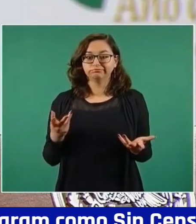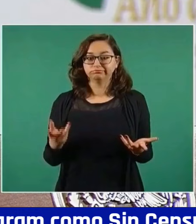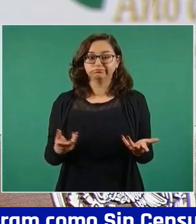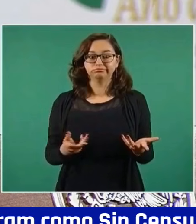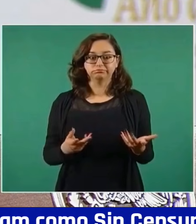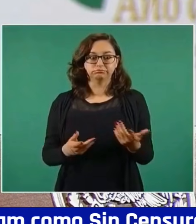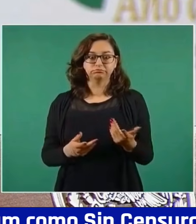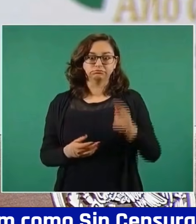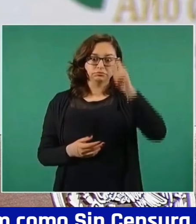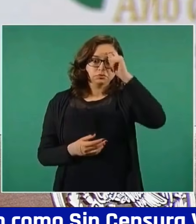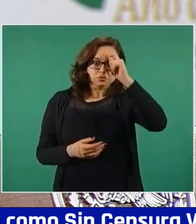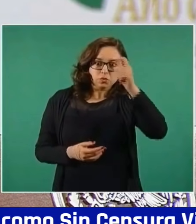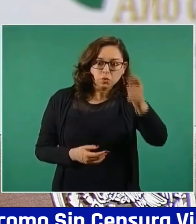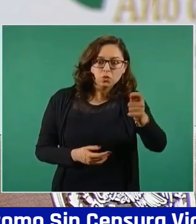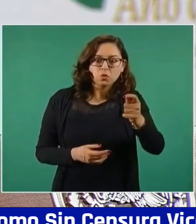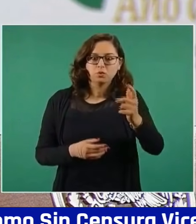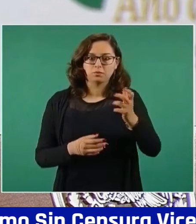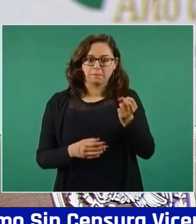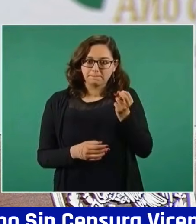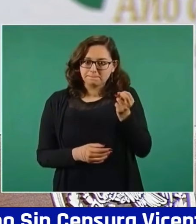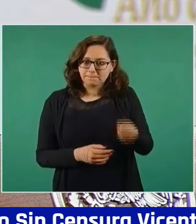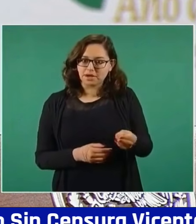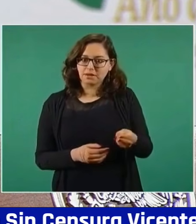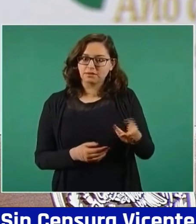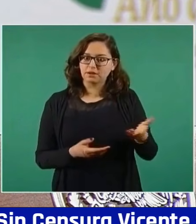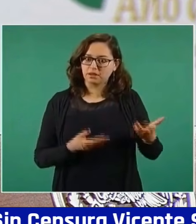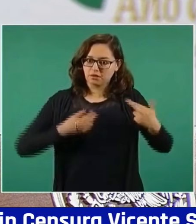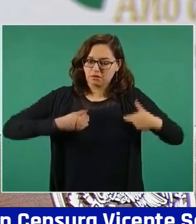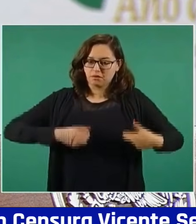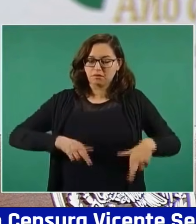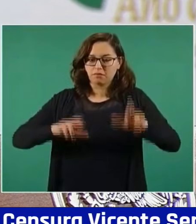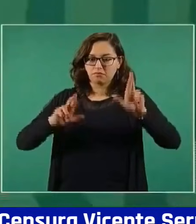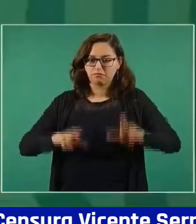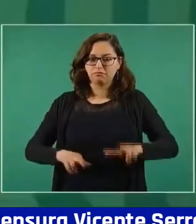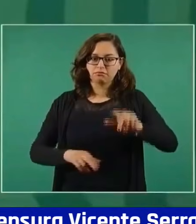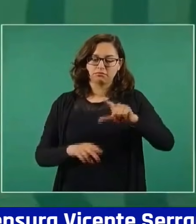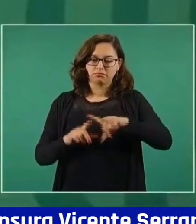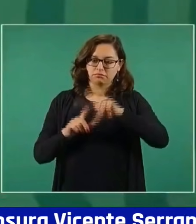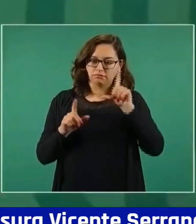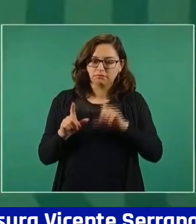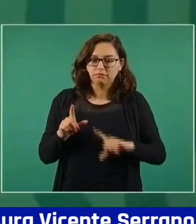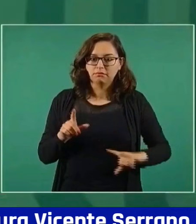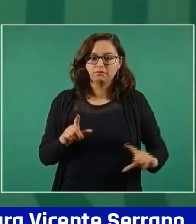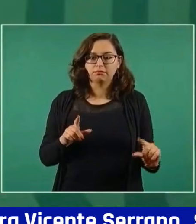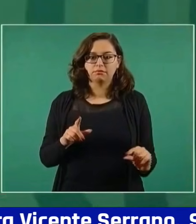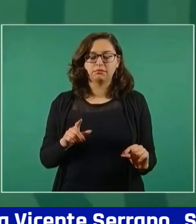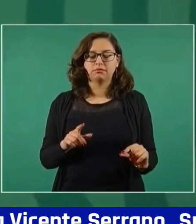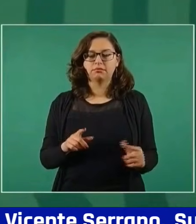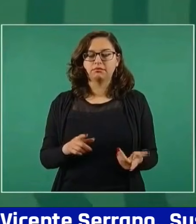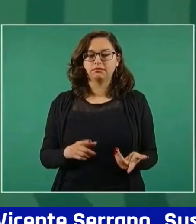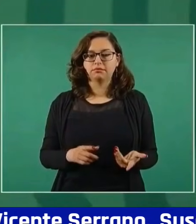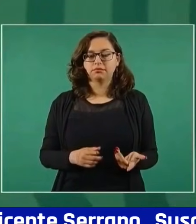muy honroso el representar a México en otro país.